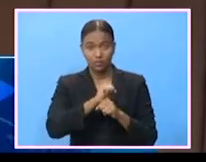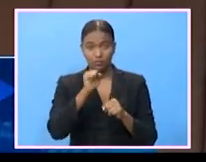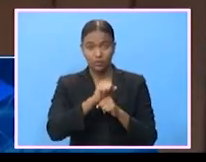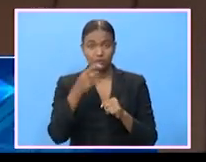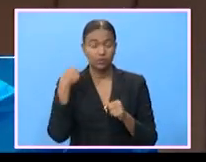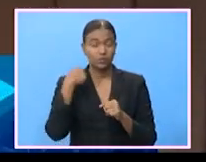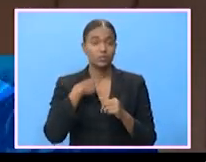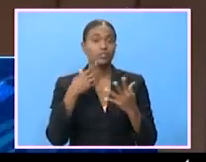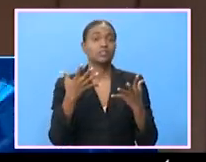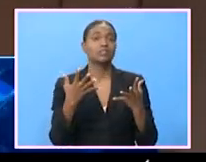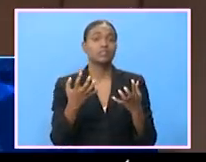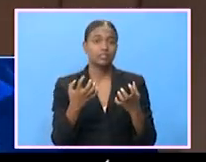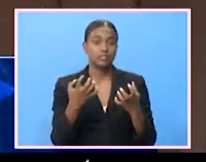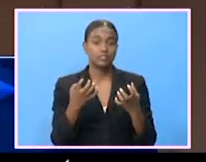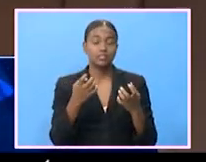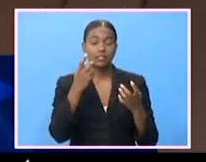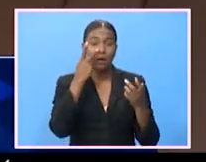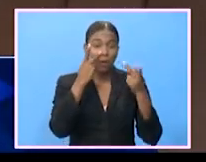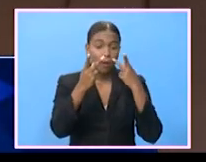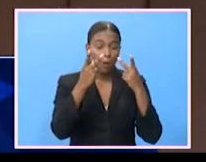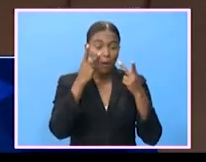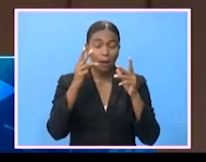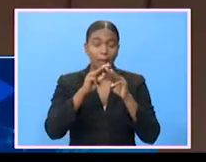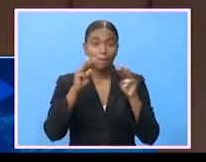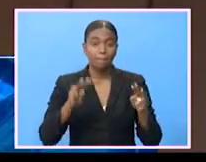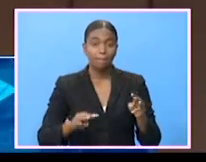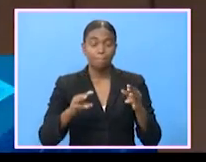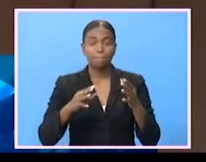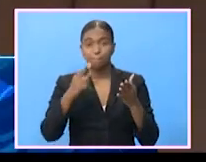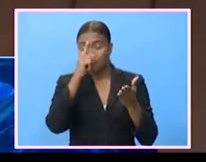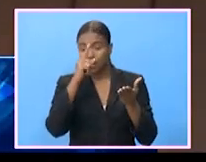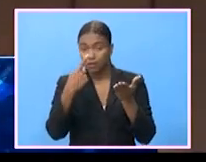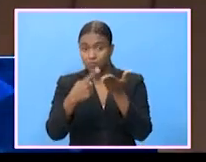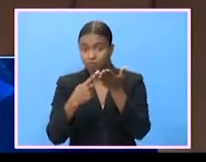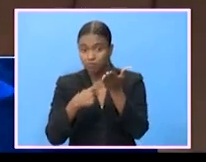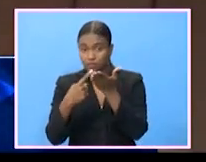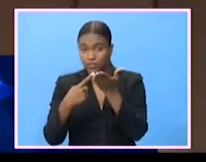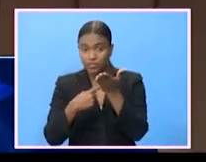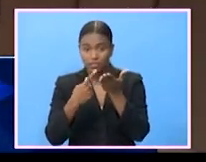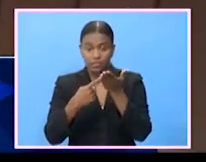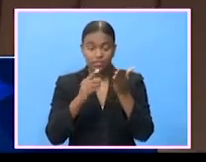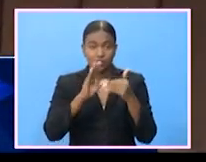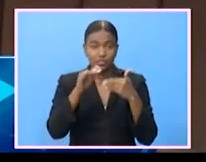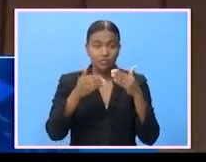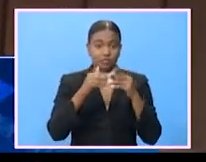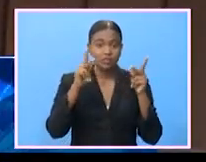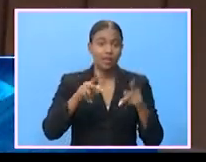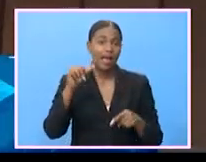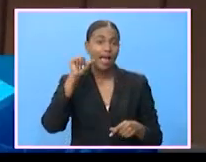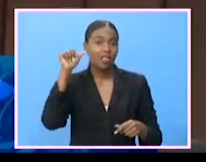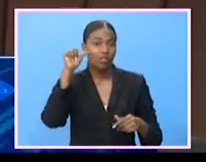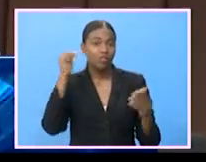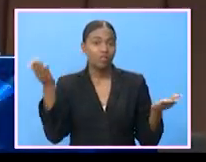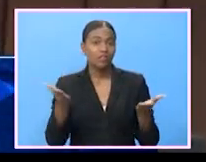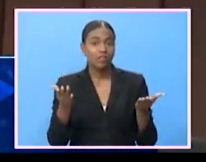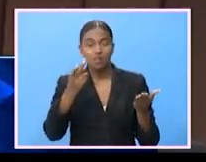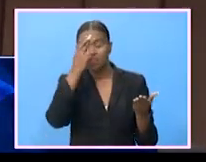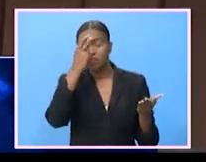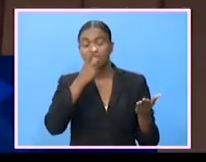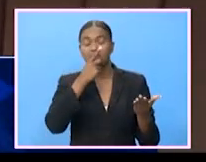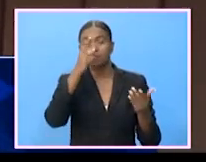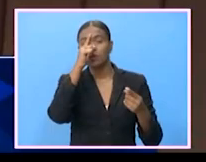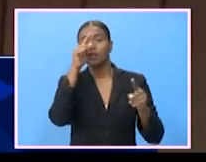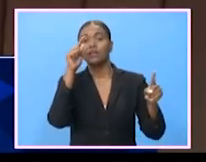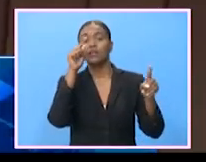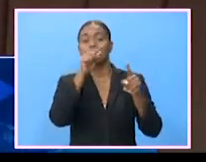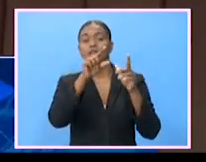el interés y la misión como ministerio de abordar a todo el personal adulto de nuestro país con el objetivo de